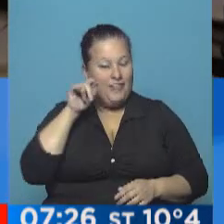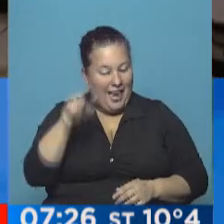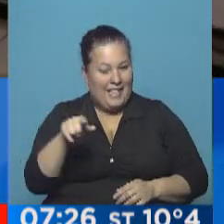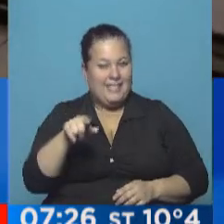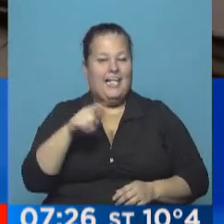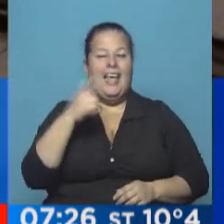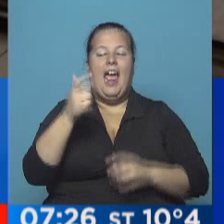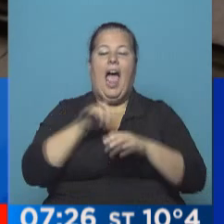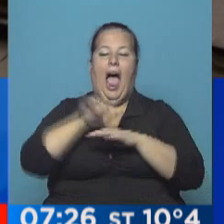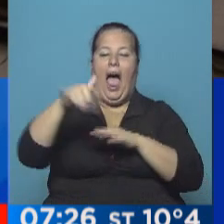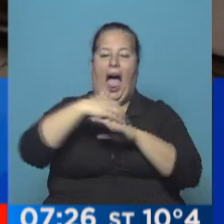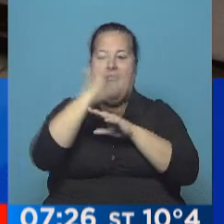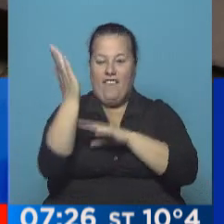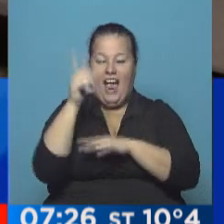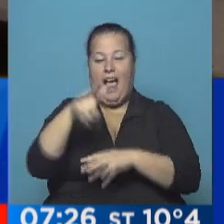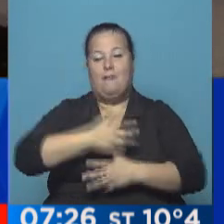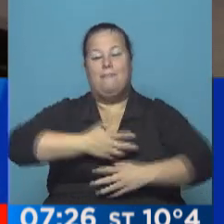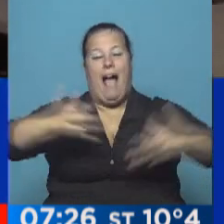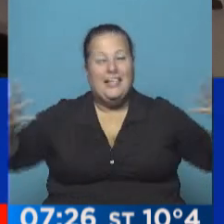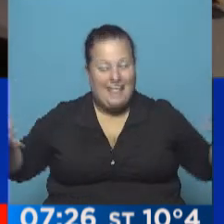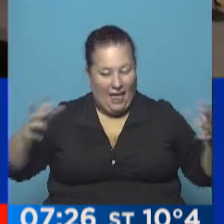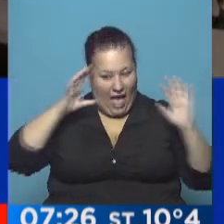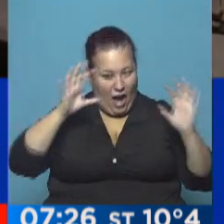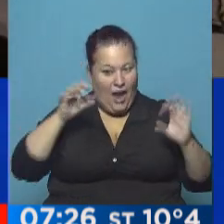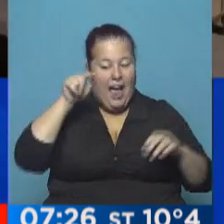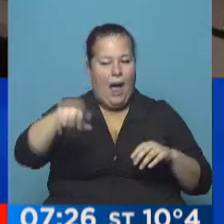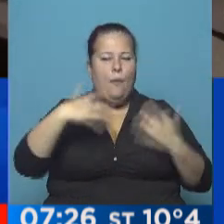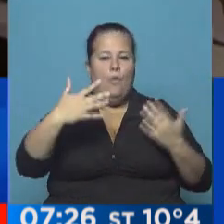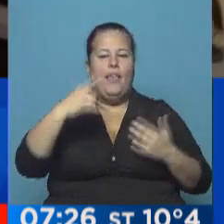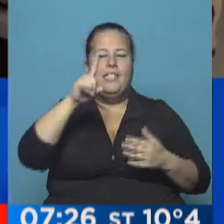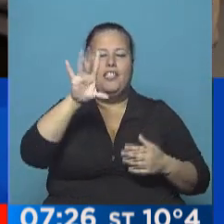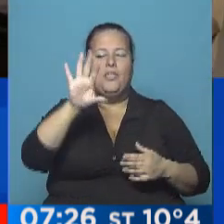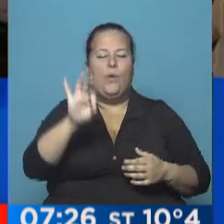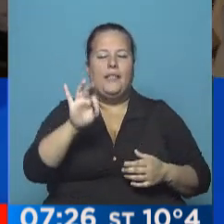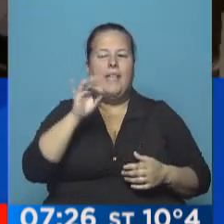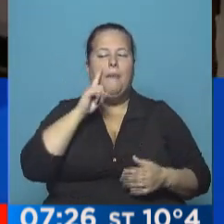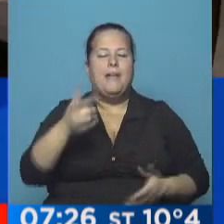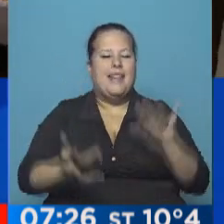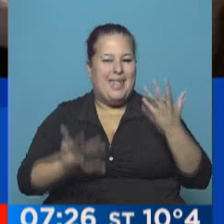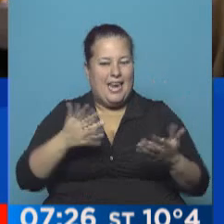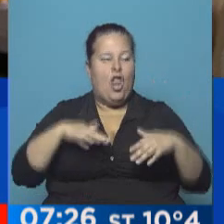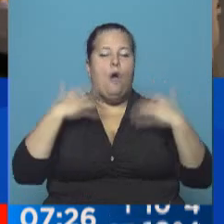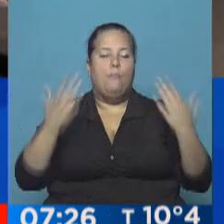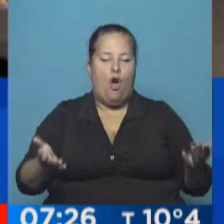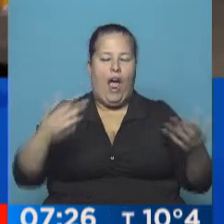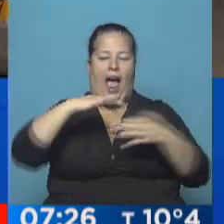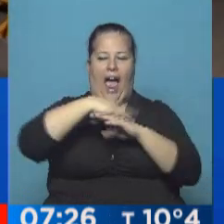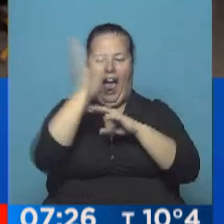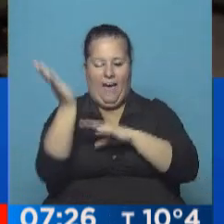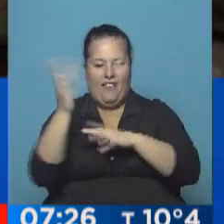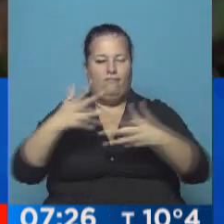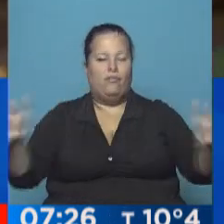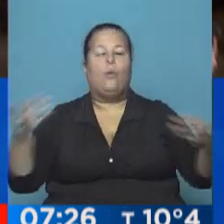antonov Abierto claro es el más grande recordemos que allí pueden ir hasta 150 toneladas por eso está abierto está